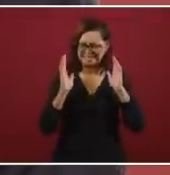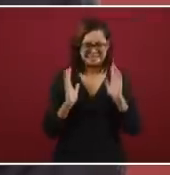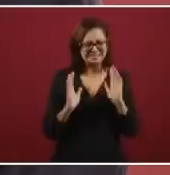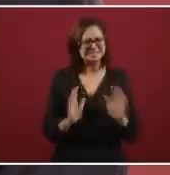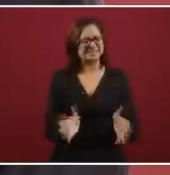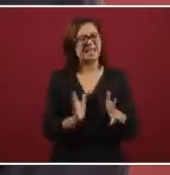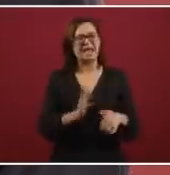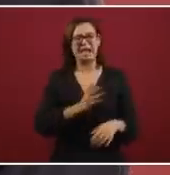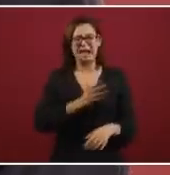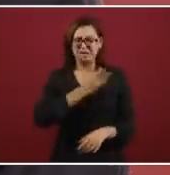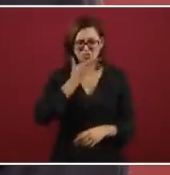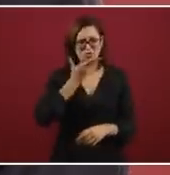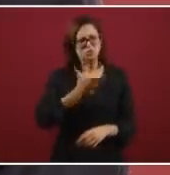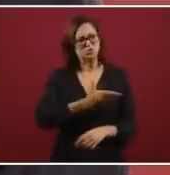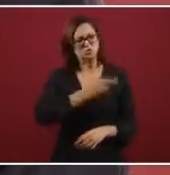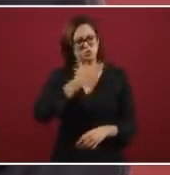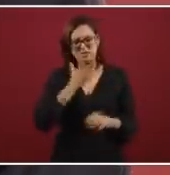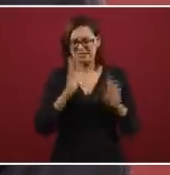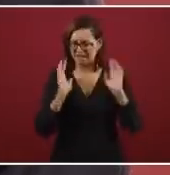acostumbrando